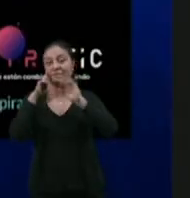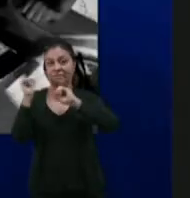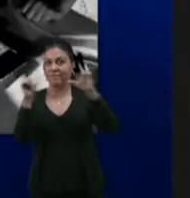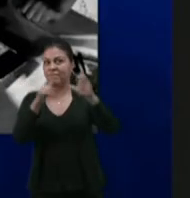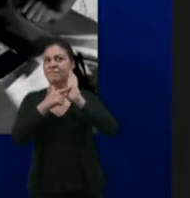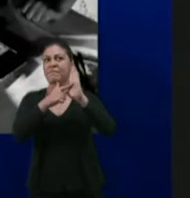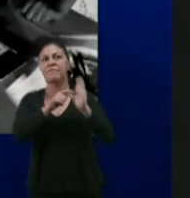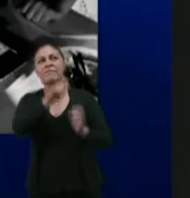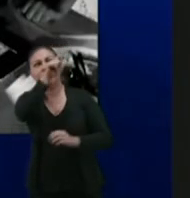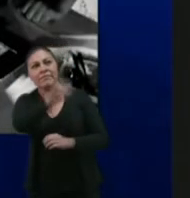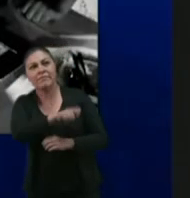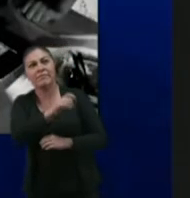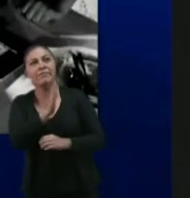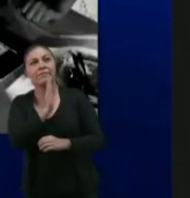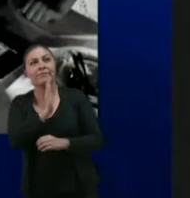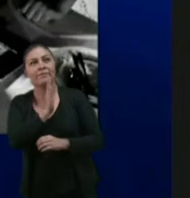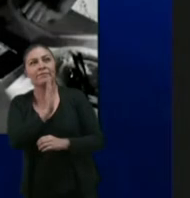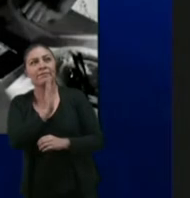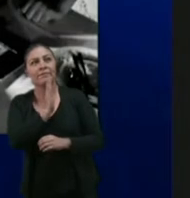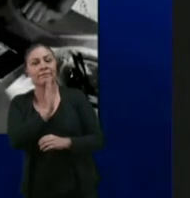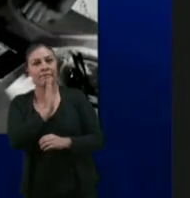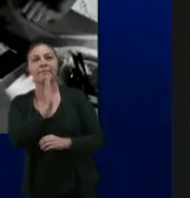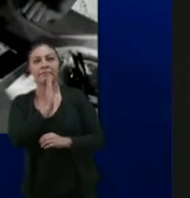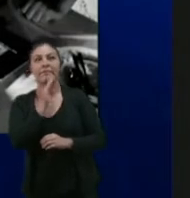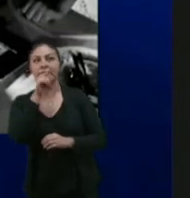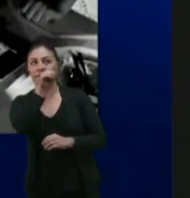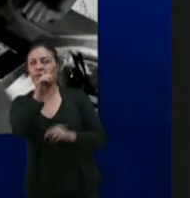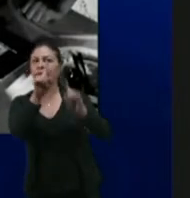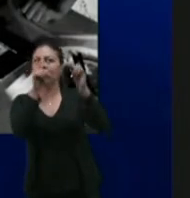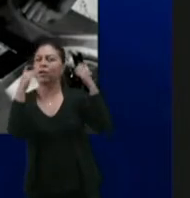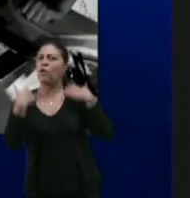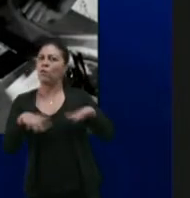ilustrarles. Una de las cosas que de verdad me emociona